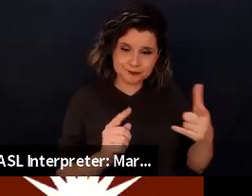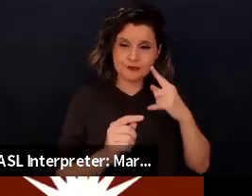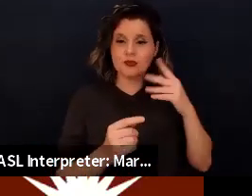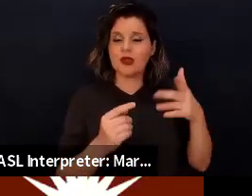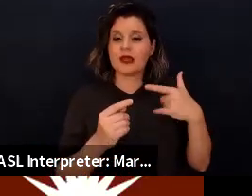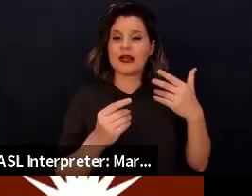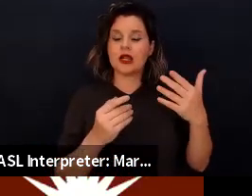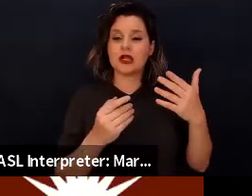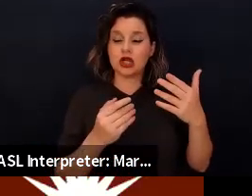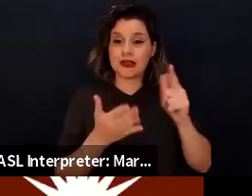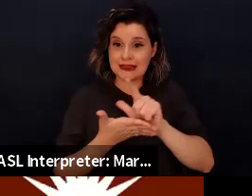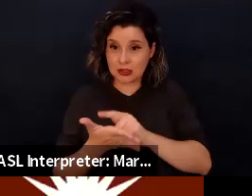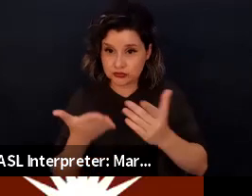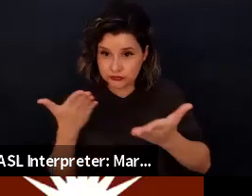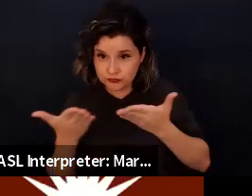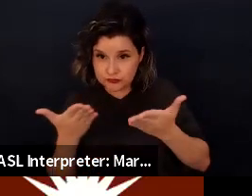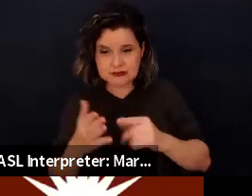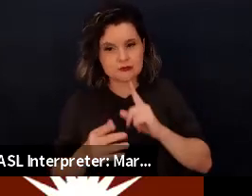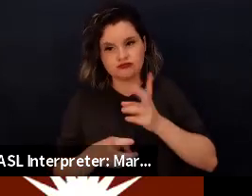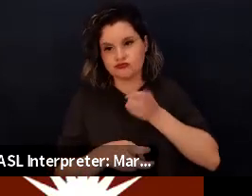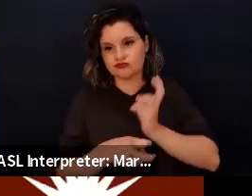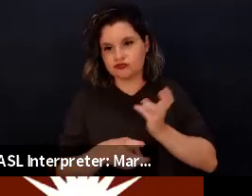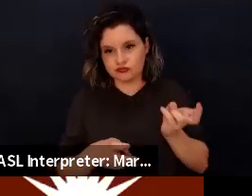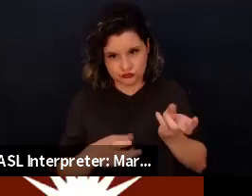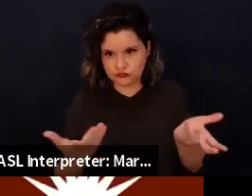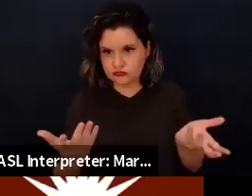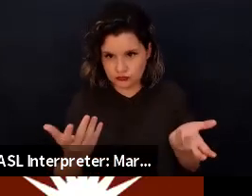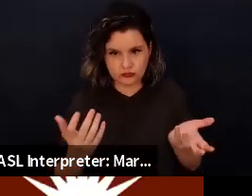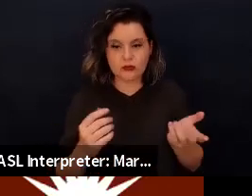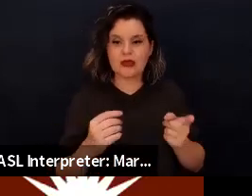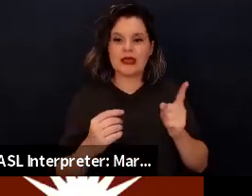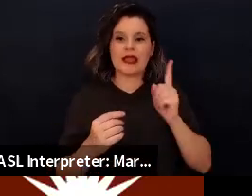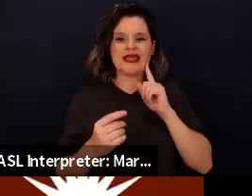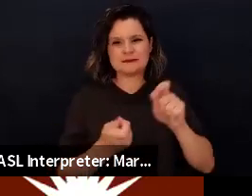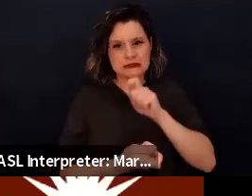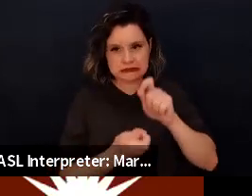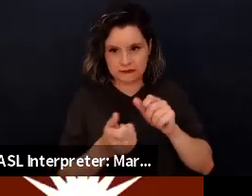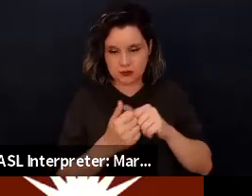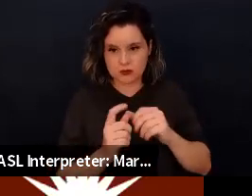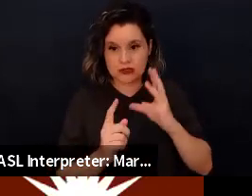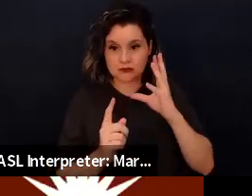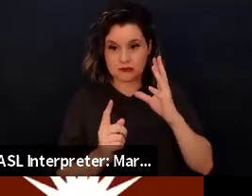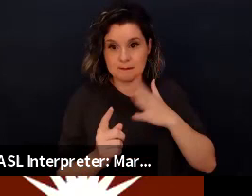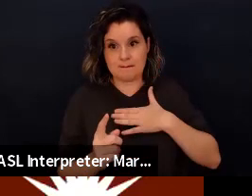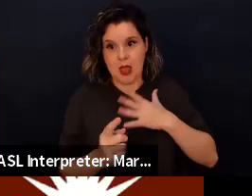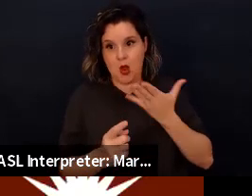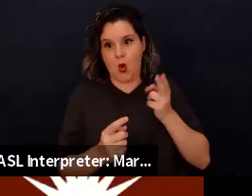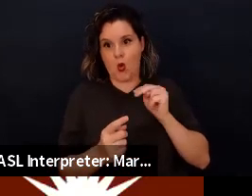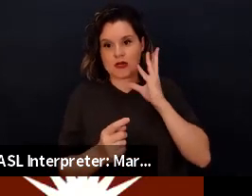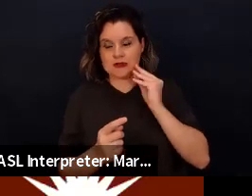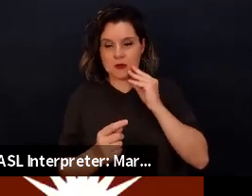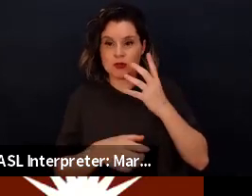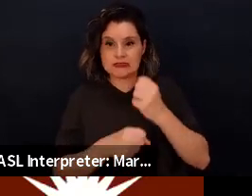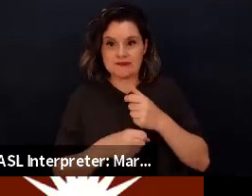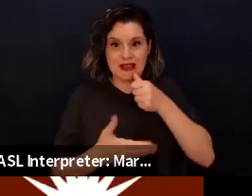servicio legal es muy difícil. En lo particular, como experiencia propia, nosotros hemos recibido